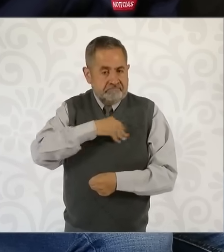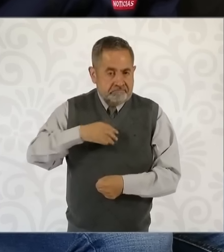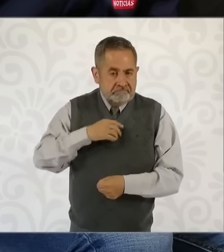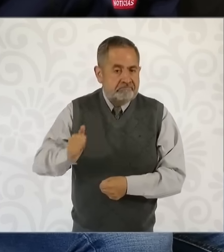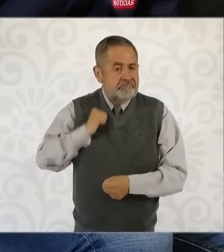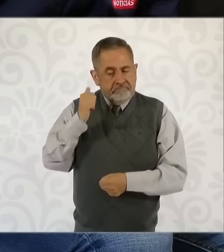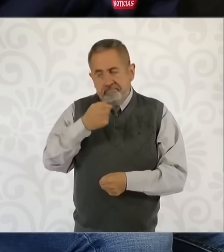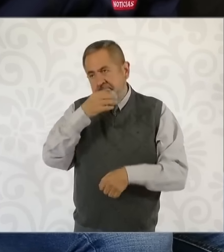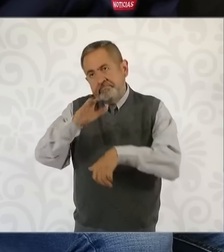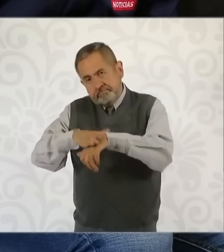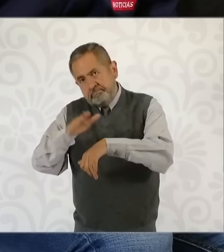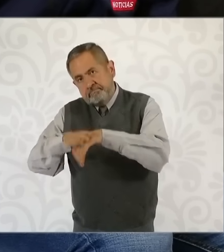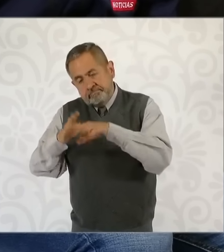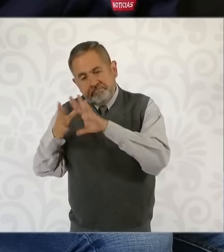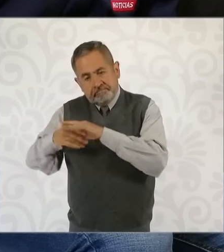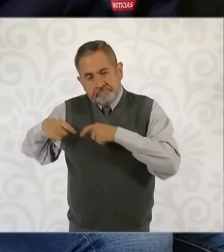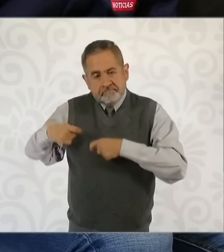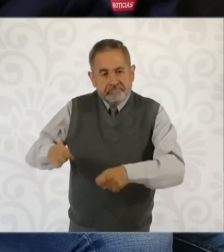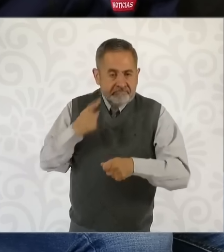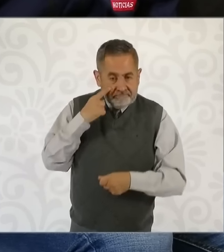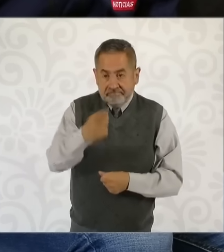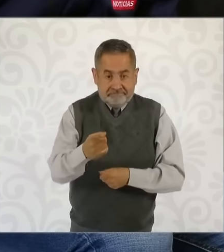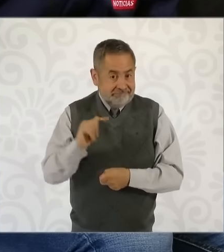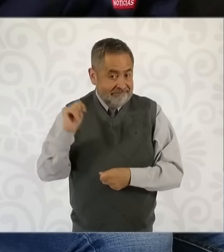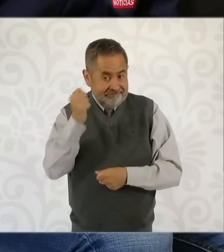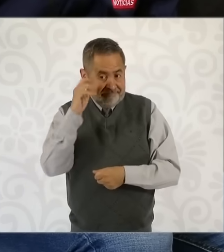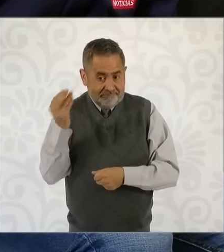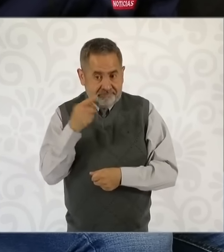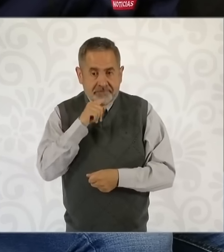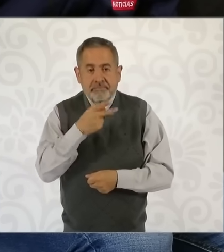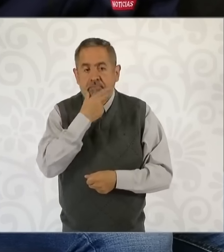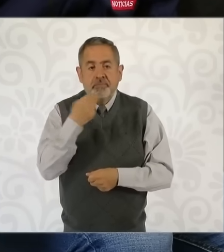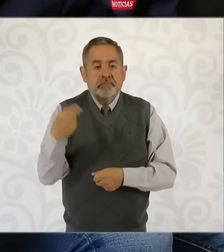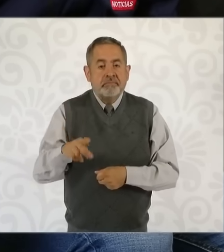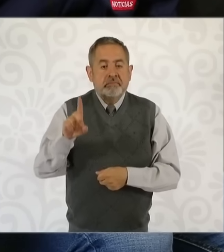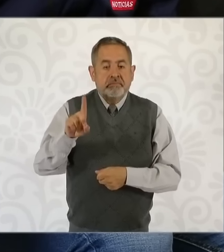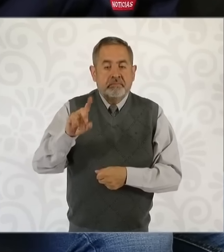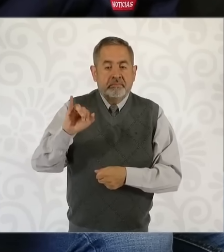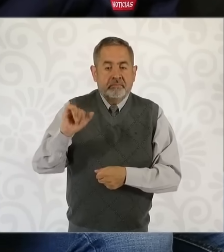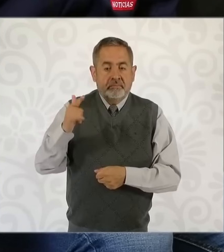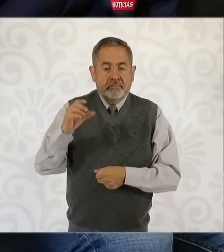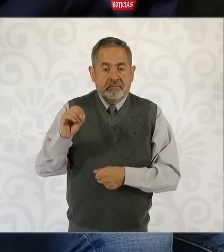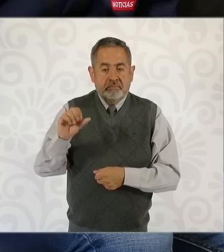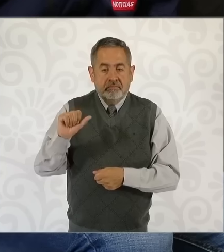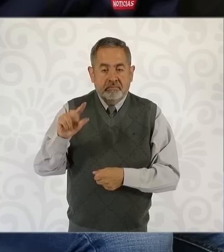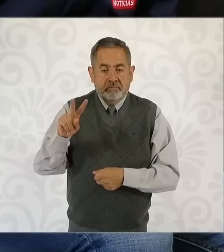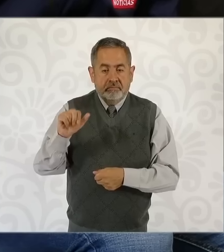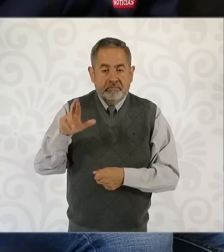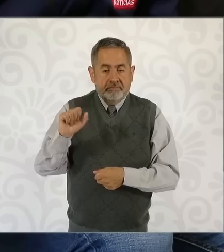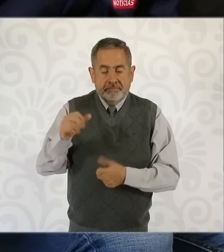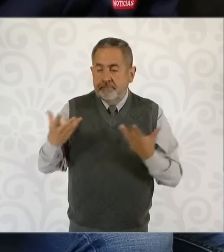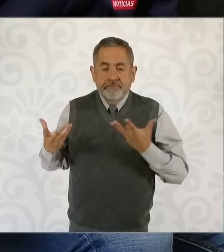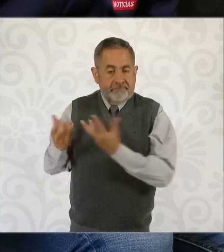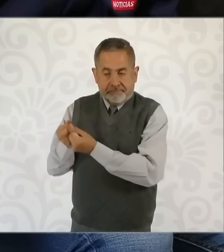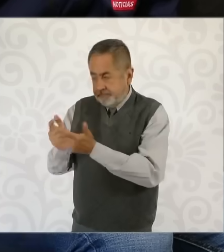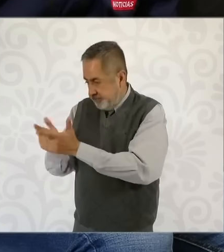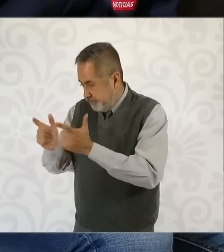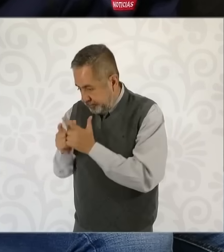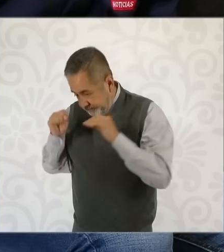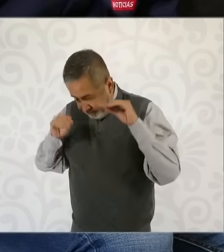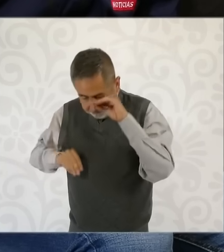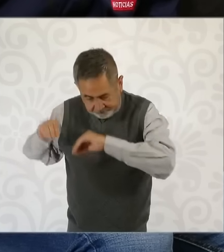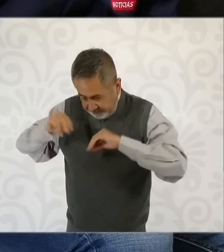aprovecho para que ya con la tecnología, Diego Álvarez, que hizo junto con el colectivo este